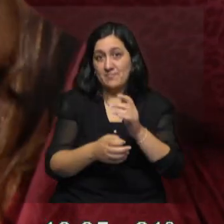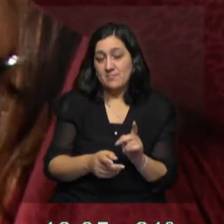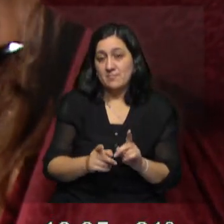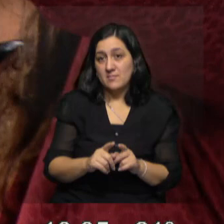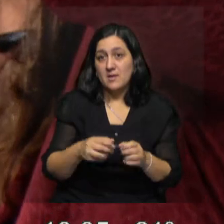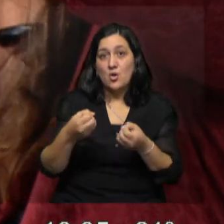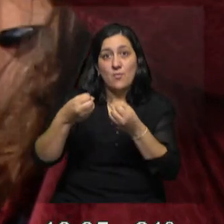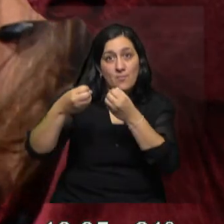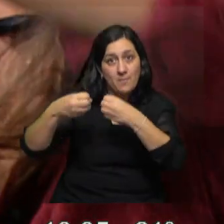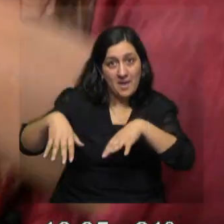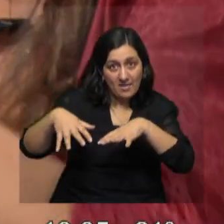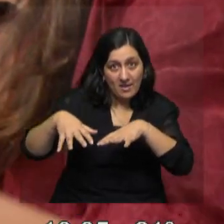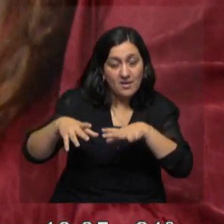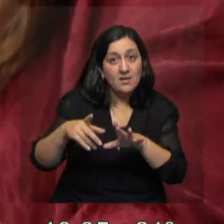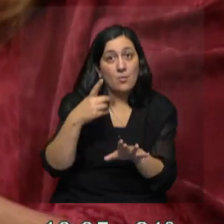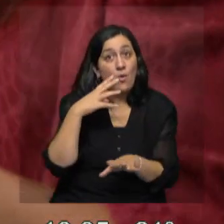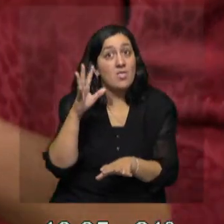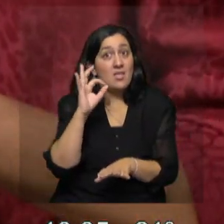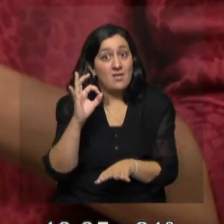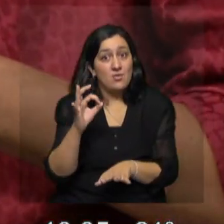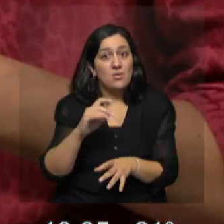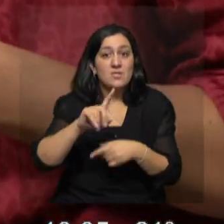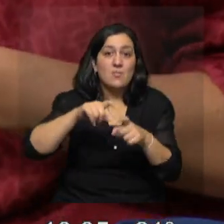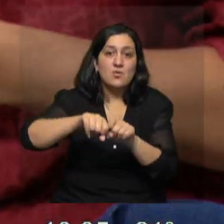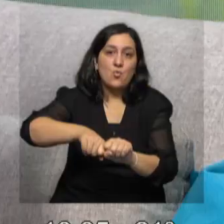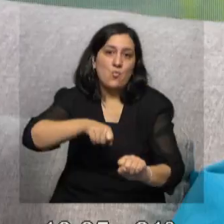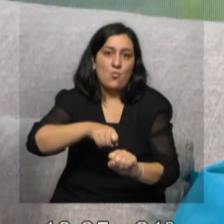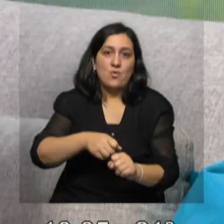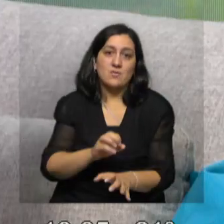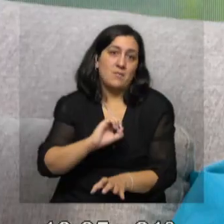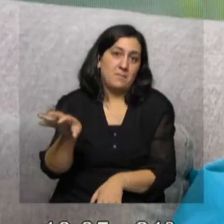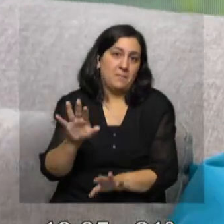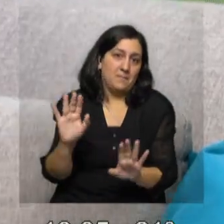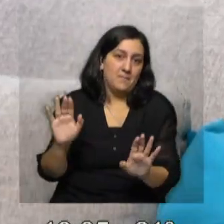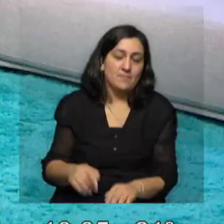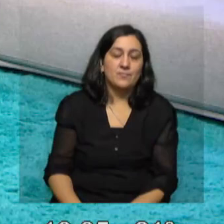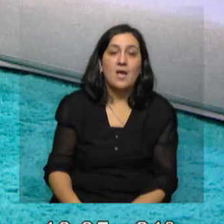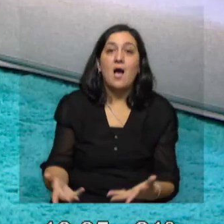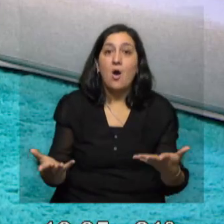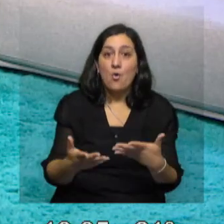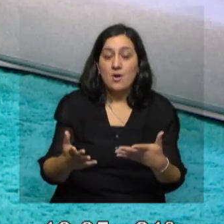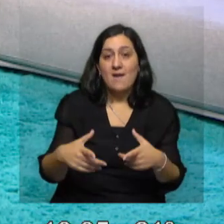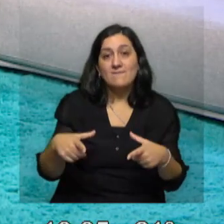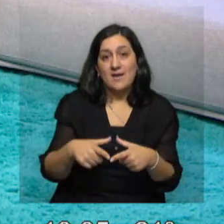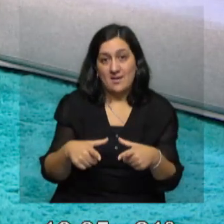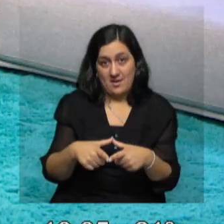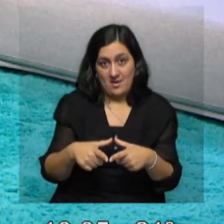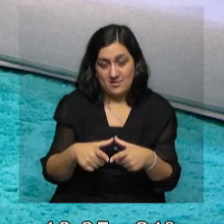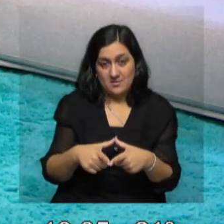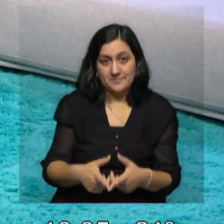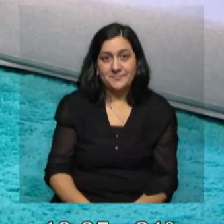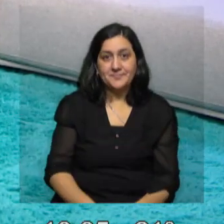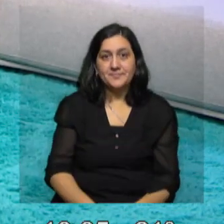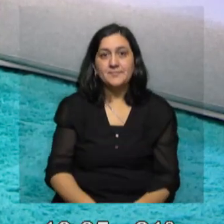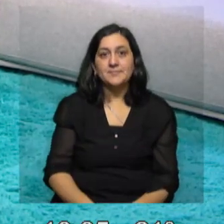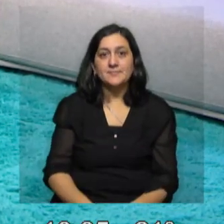tenga pérdidas, no vaya a ser que esté pinchado. Exacto. Inudito. Inudito y nada más. Está mujeres bien. O vaginas, en realidad,